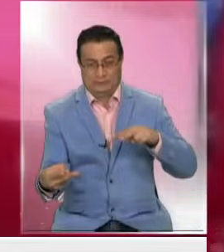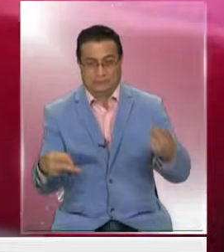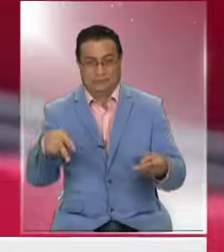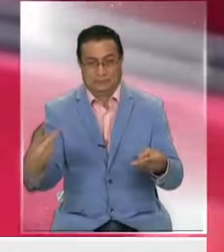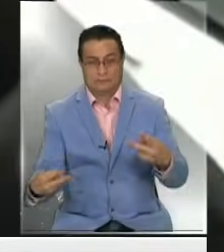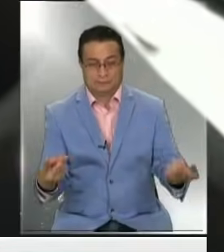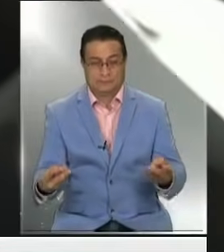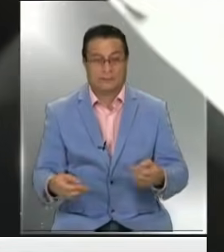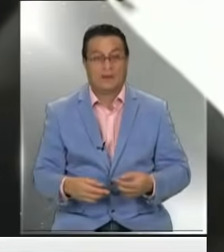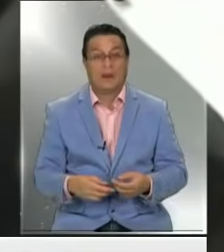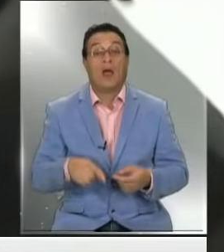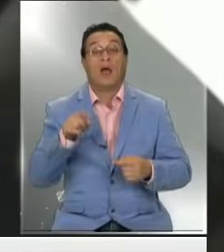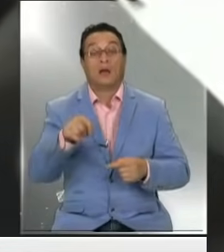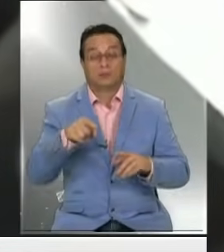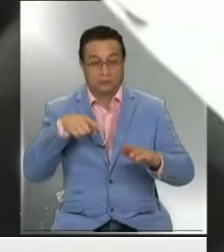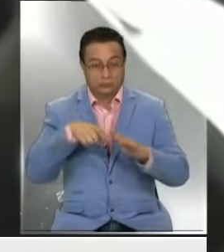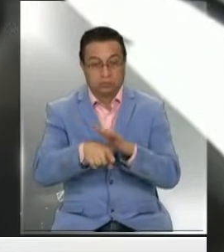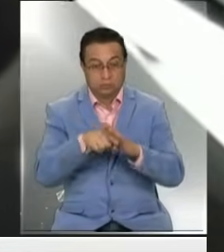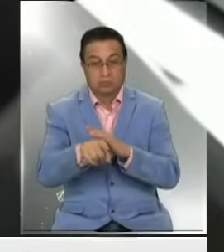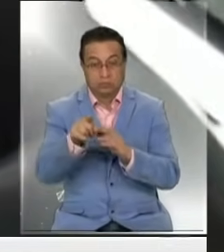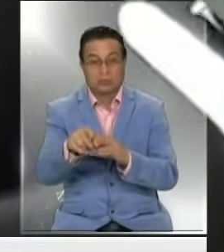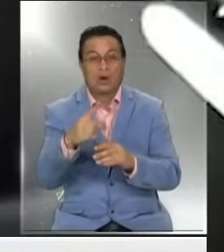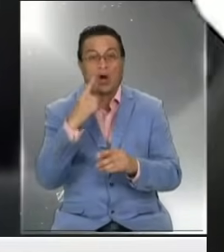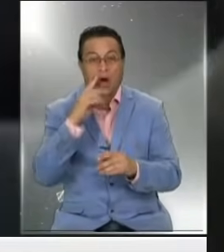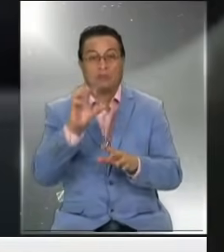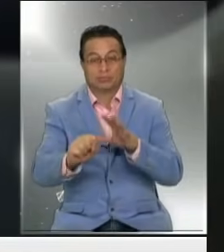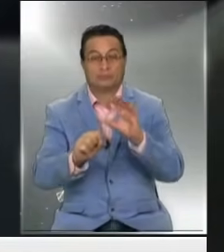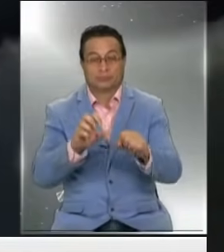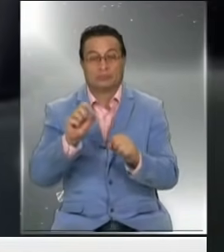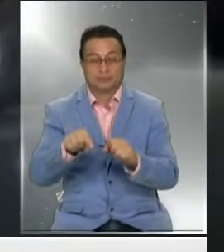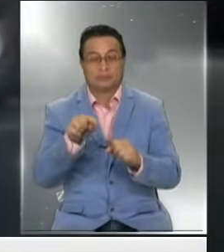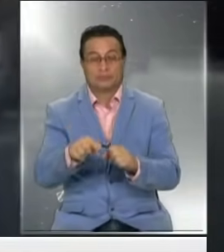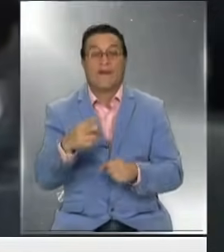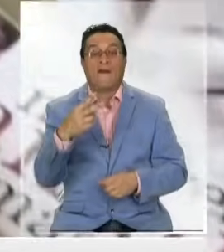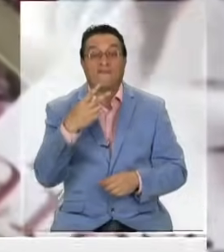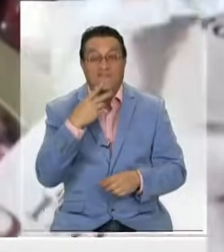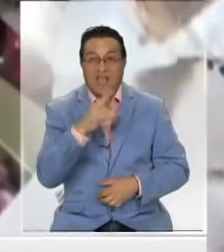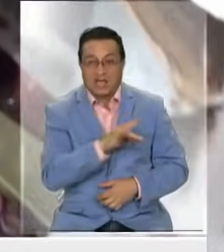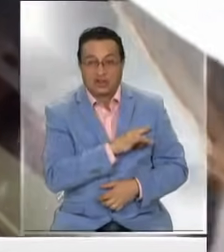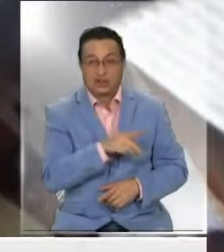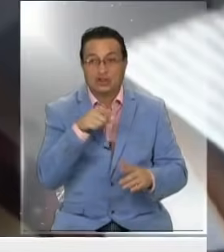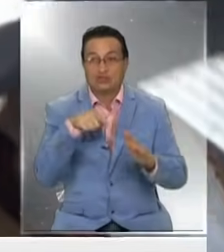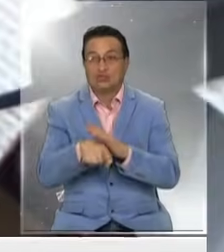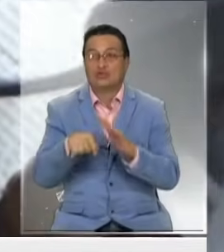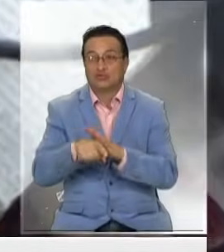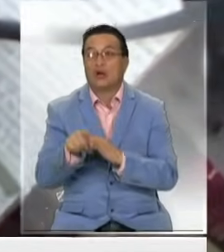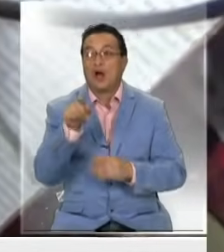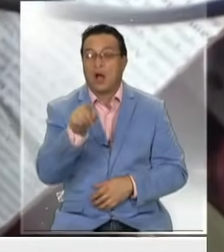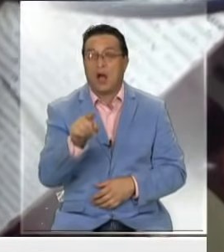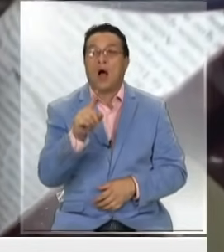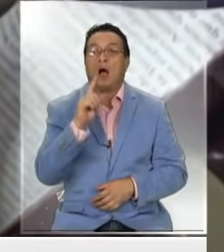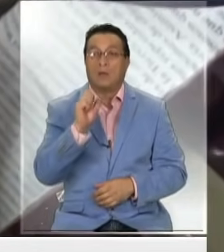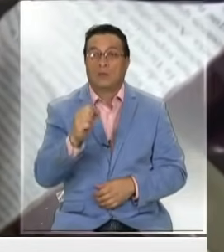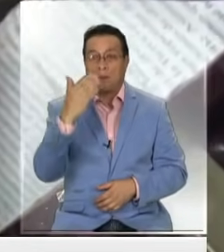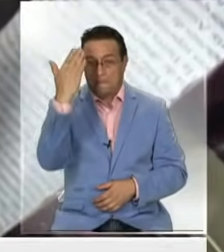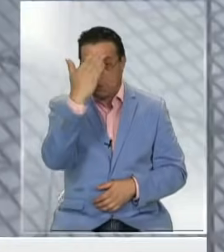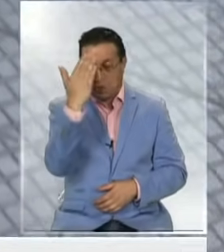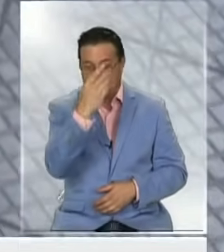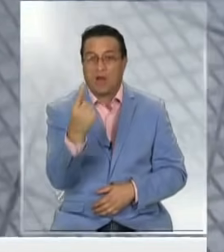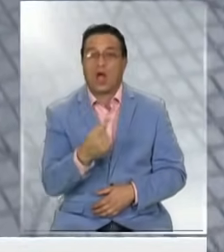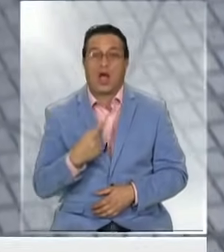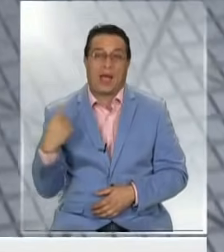Más presente que nunca en operativos policiales, más presente que nunca en la vida de los chilenos. Algo que está preocupando a